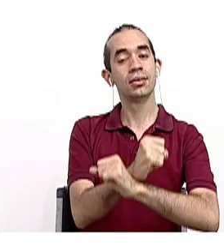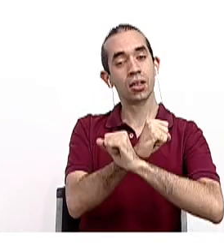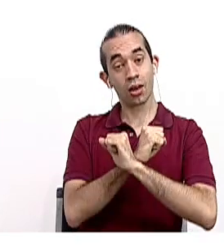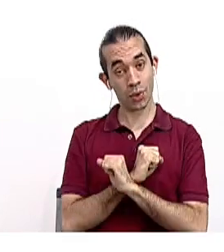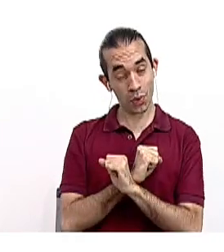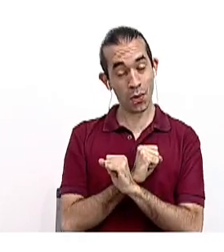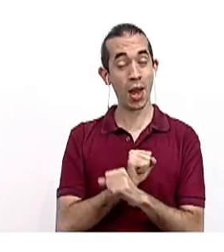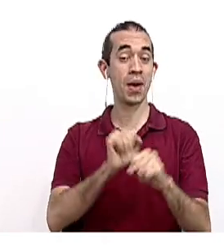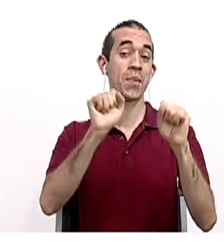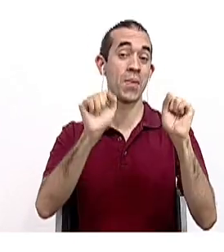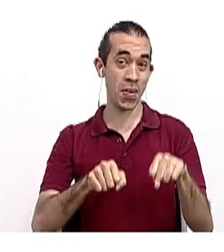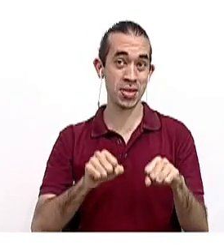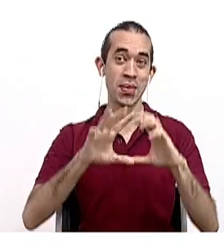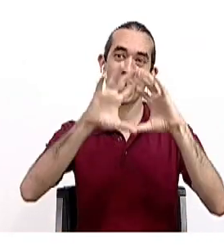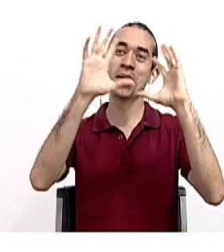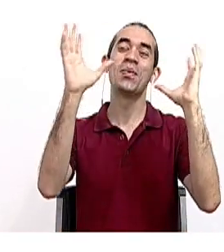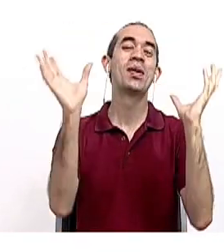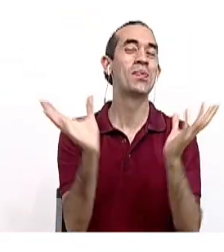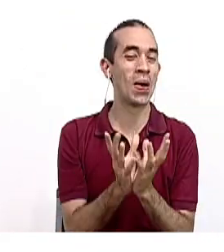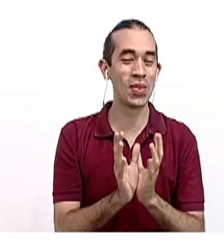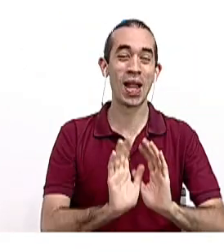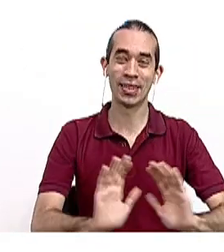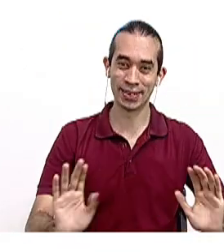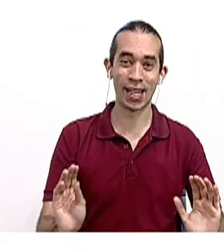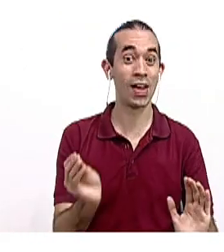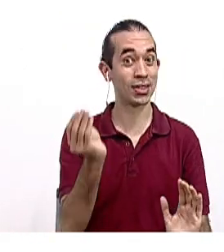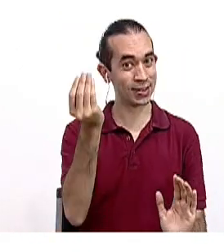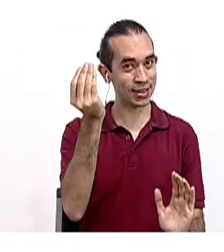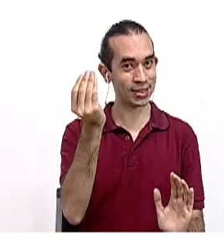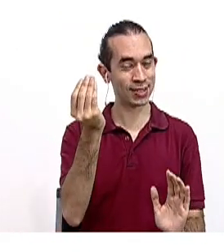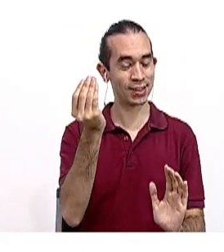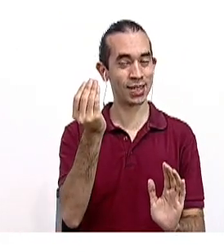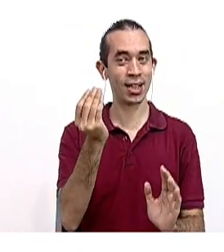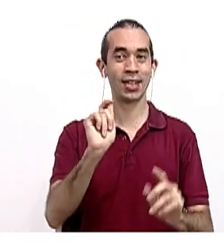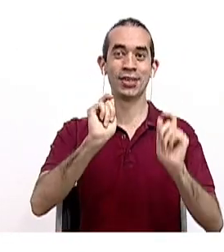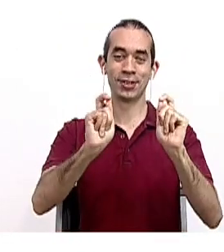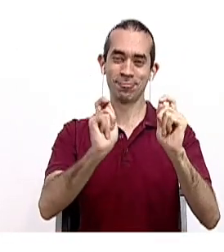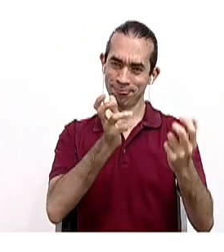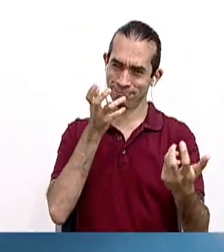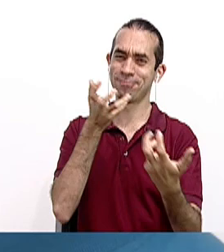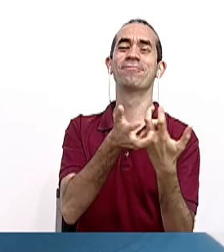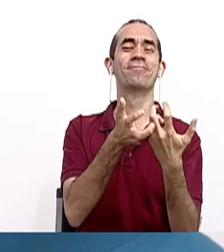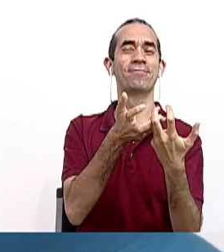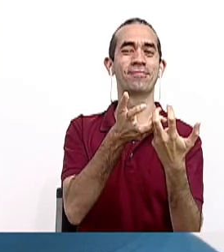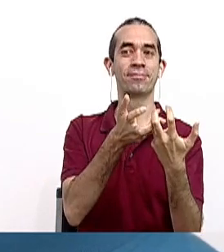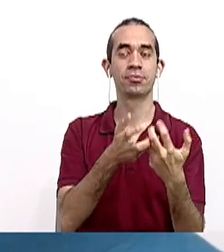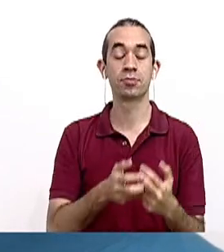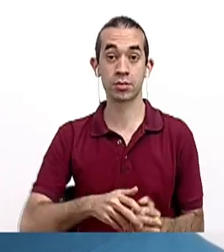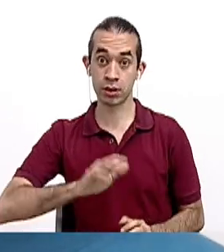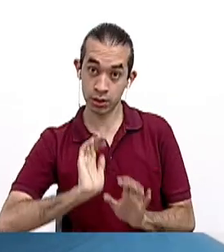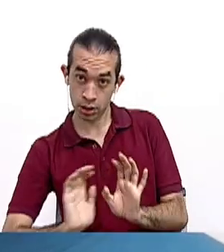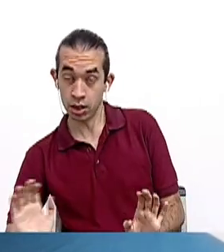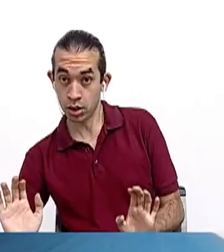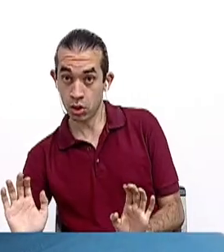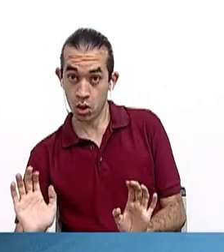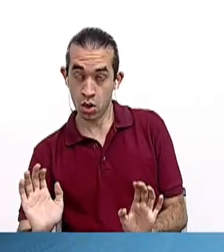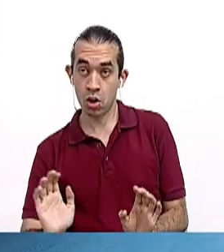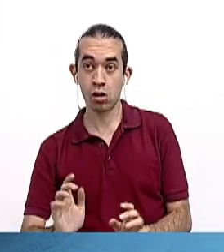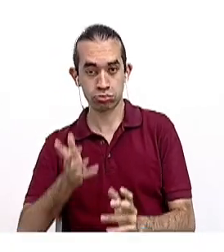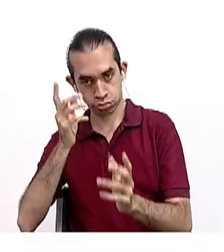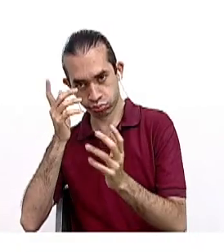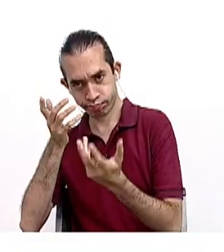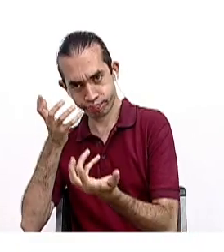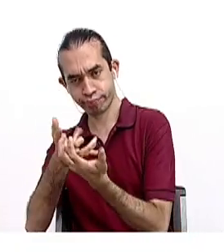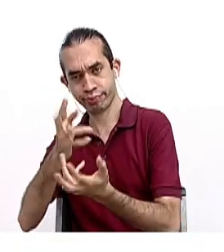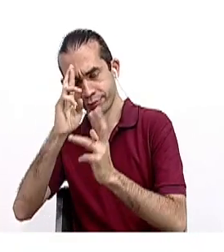que es posible un mundo donde la niñez y la adolescencia reciban la educación que merecen. Cada niña y niño merece ser